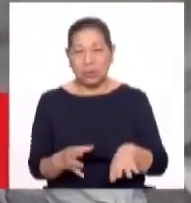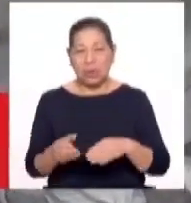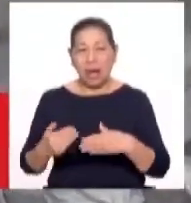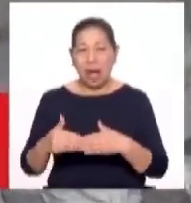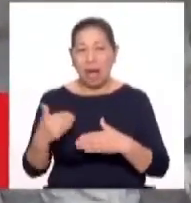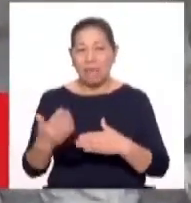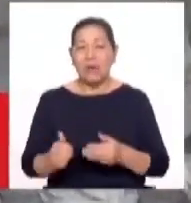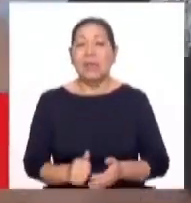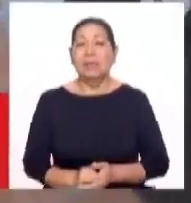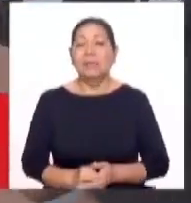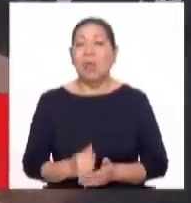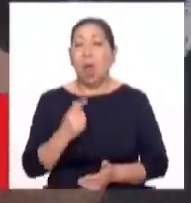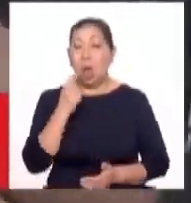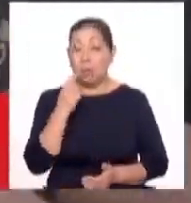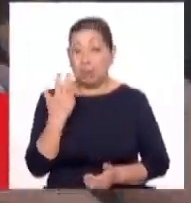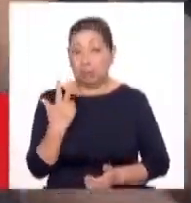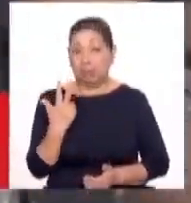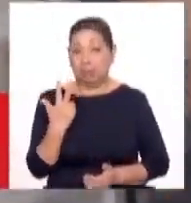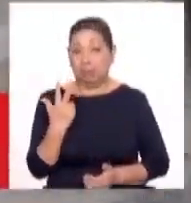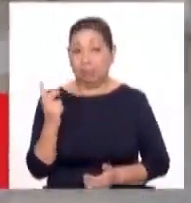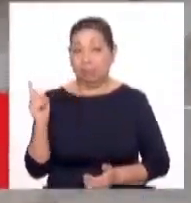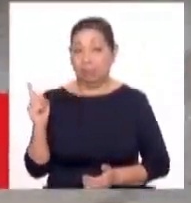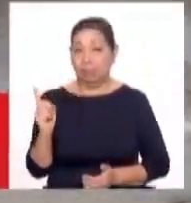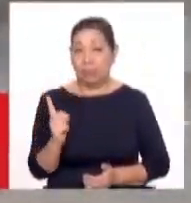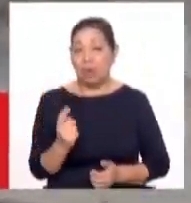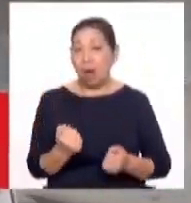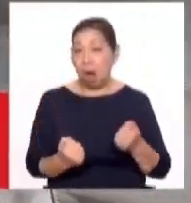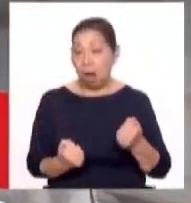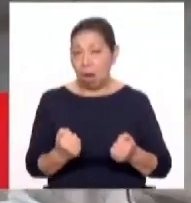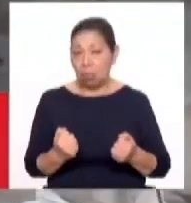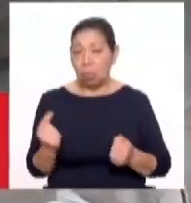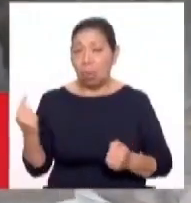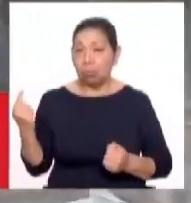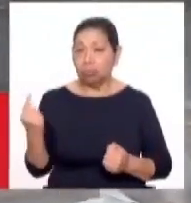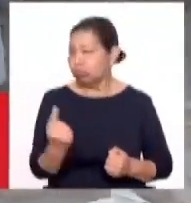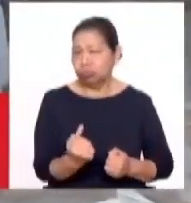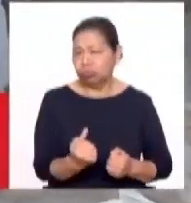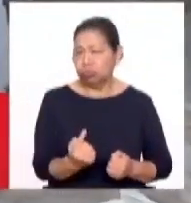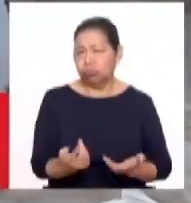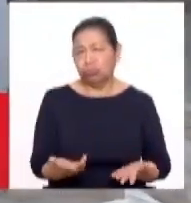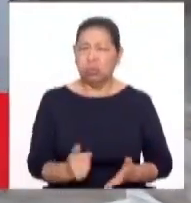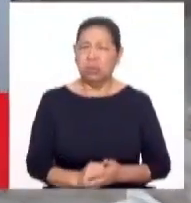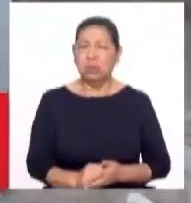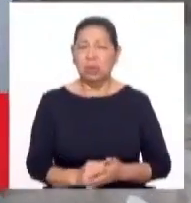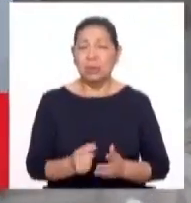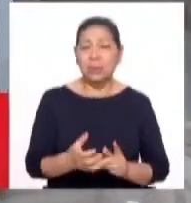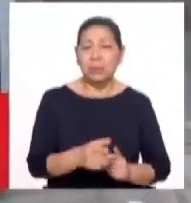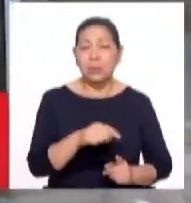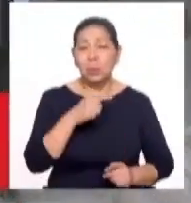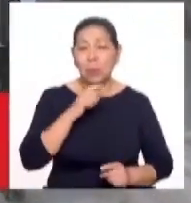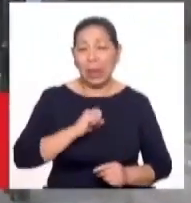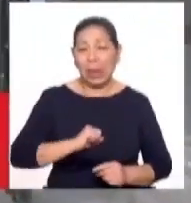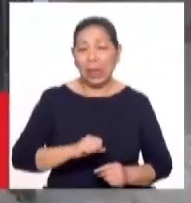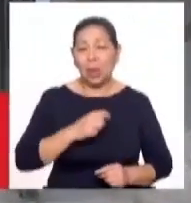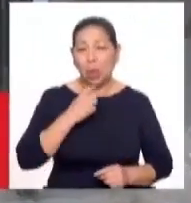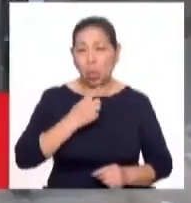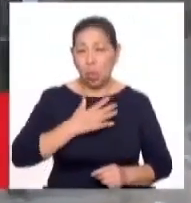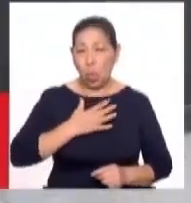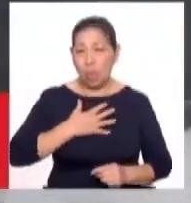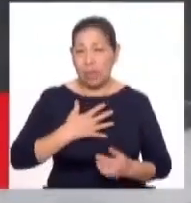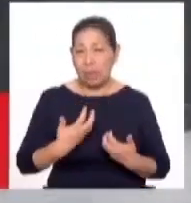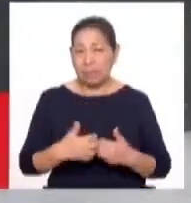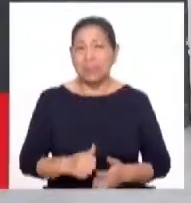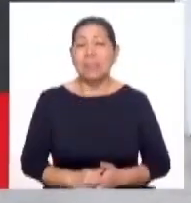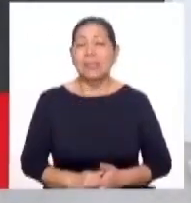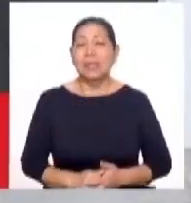de seguridad de la zona captaron el preciso instante en que una camioneta color guinda llega al sitio donde se encontraba la joven de acuerdo a algunos